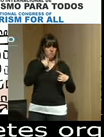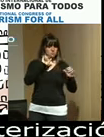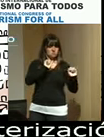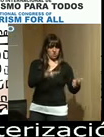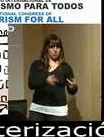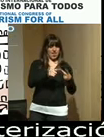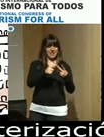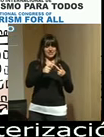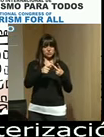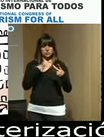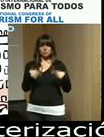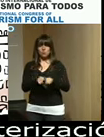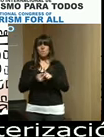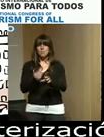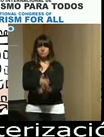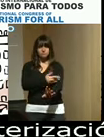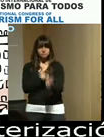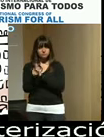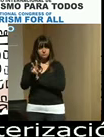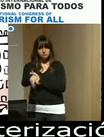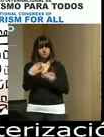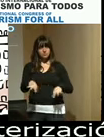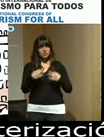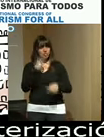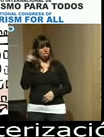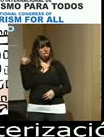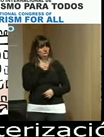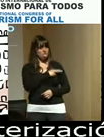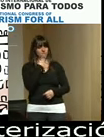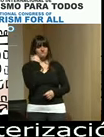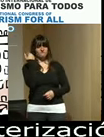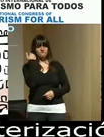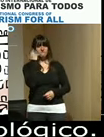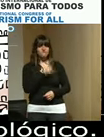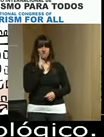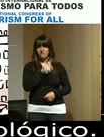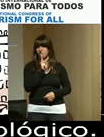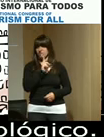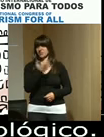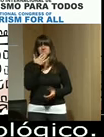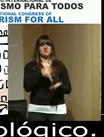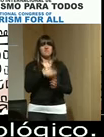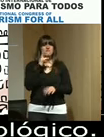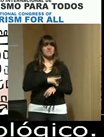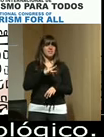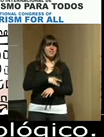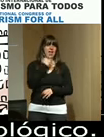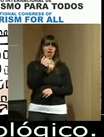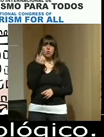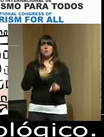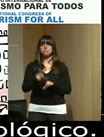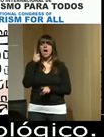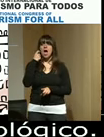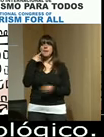relacionado con los prejuicios que sobre la salud de las personas pueden tener el haber padecido enfermedades, haber tenido malos